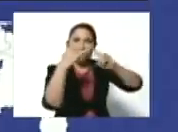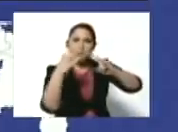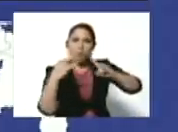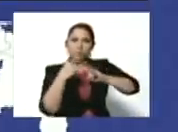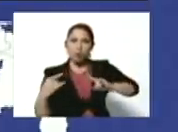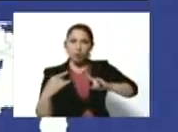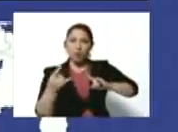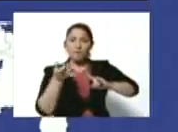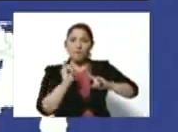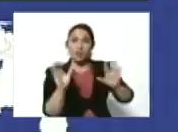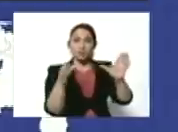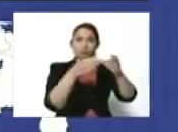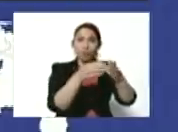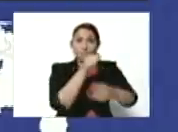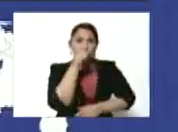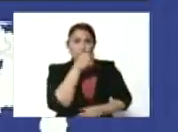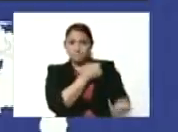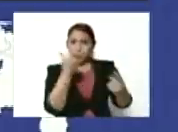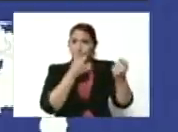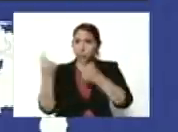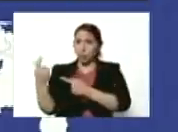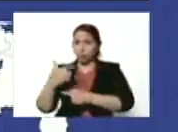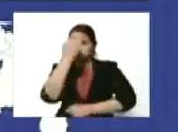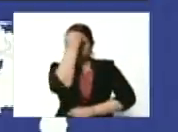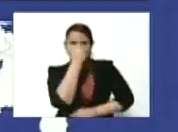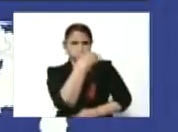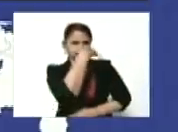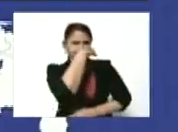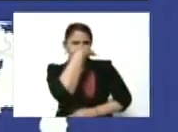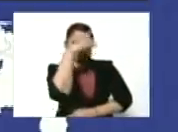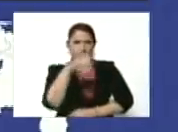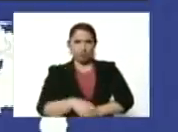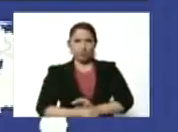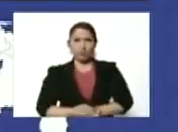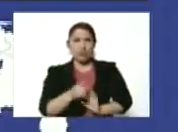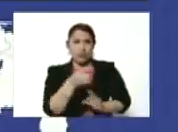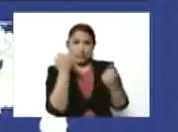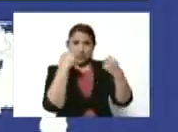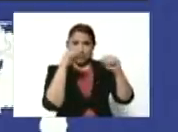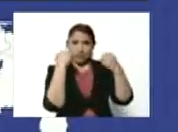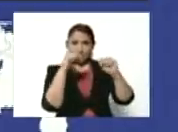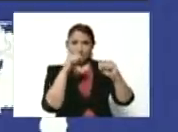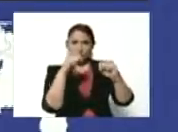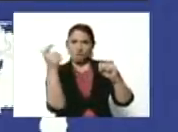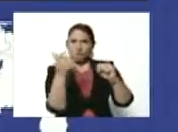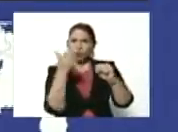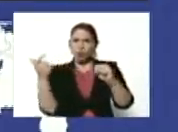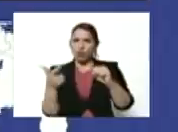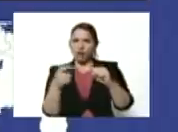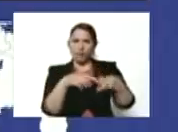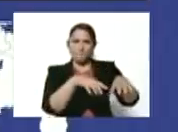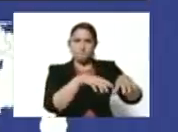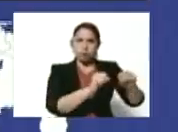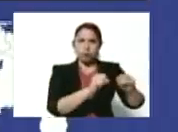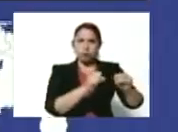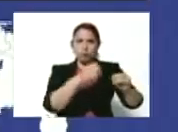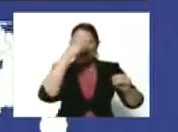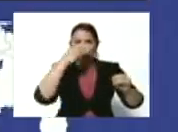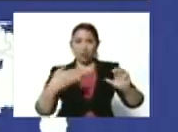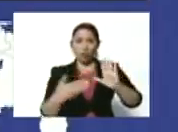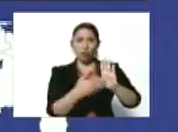desertores, narcotraficantes, paramilitares, mercenarios, y que ese entrenamiento lo que buscaba era la incursión militar contra